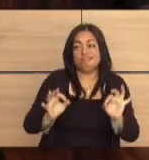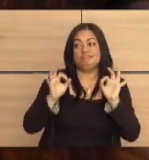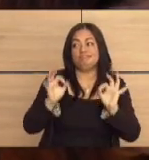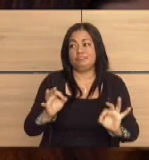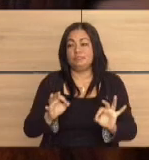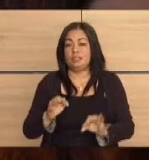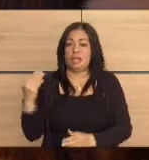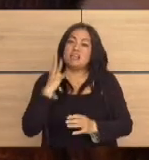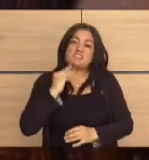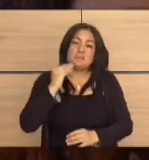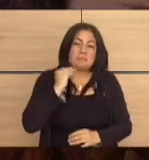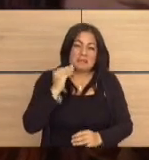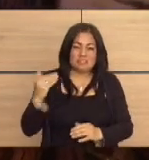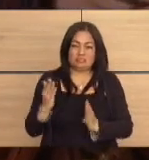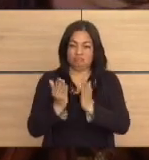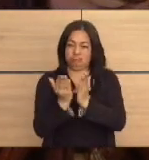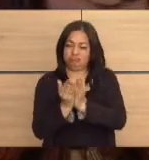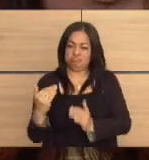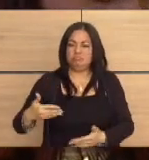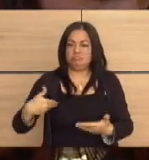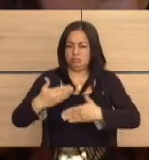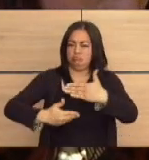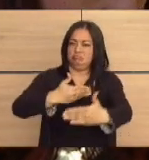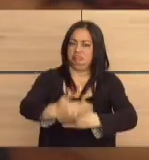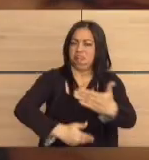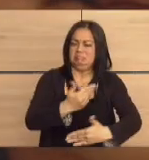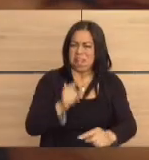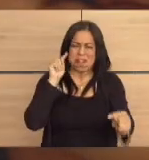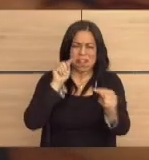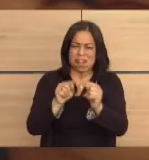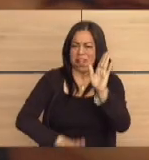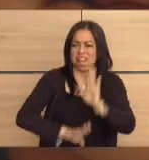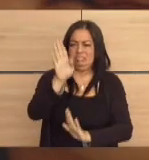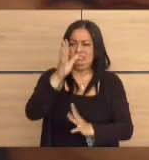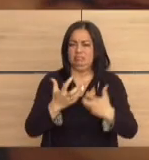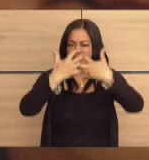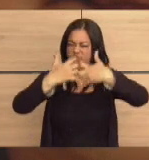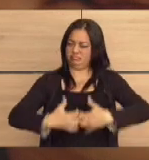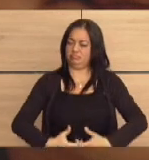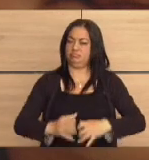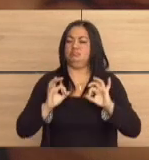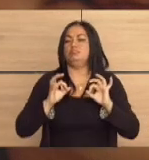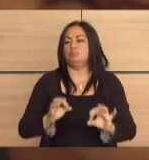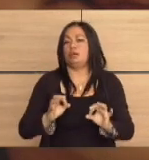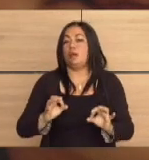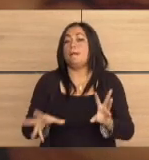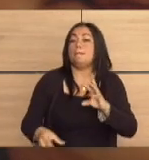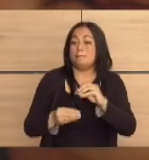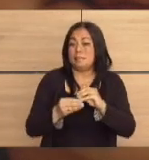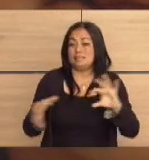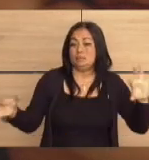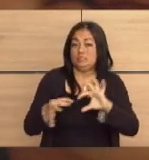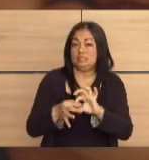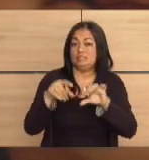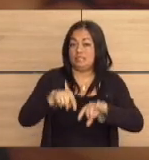acompaña toda la experiencia educativa, una experiencia educativa que le apunta a un desarrollo integral y que tiene que ir acompañada por